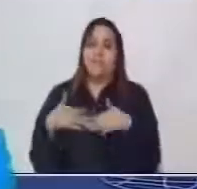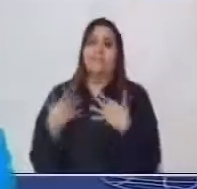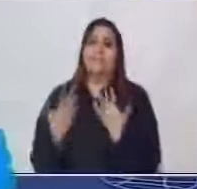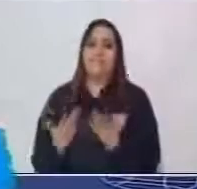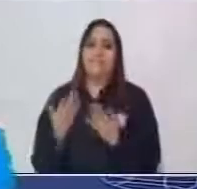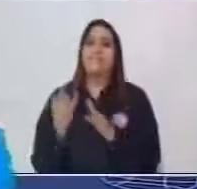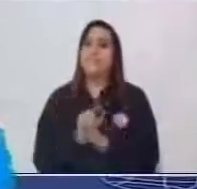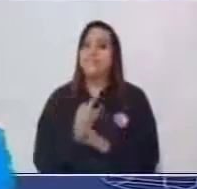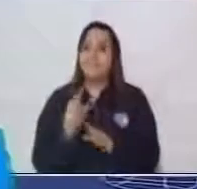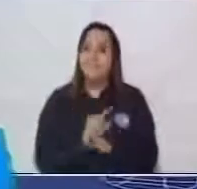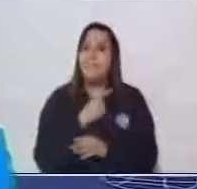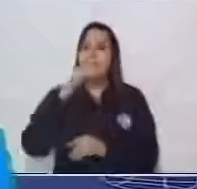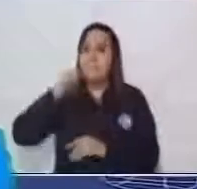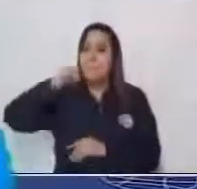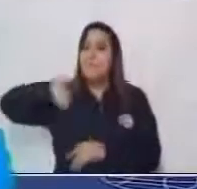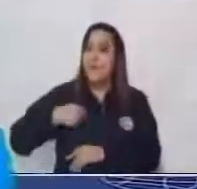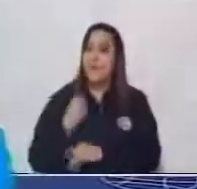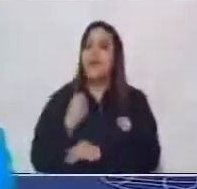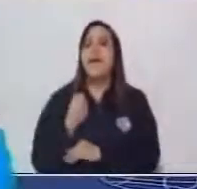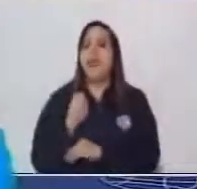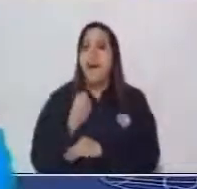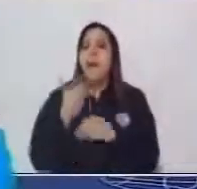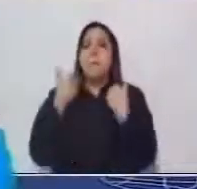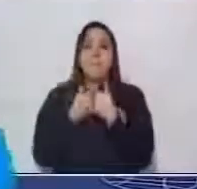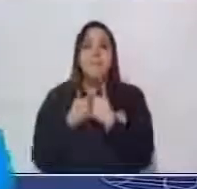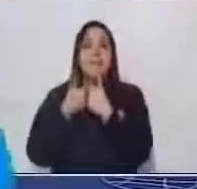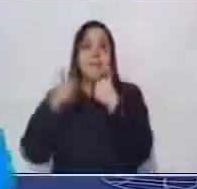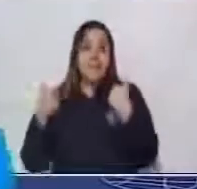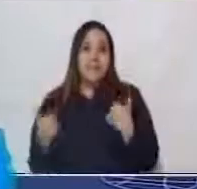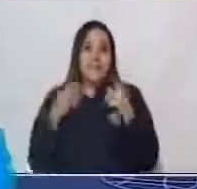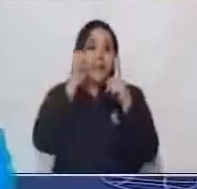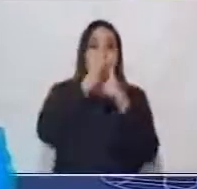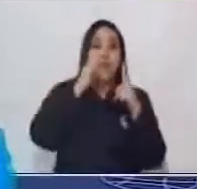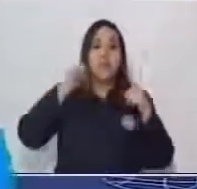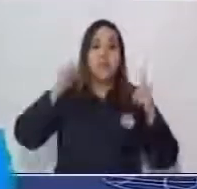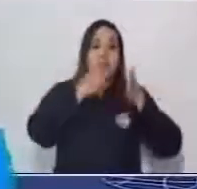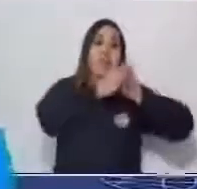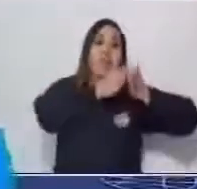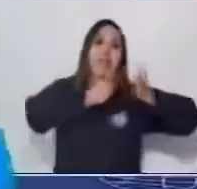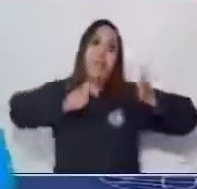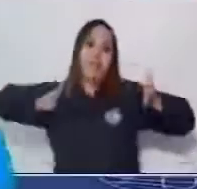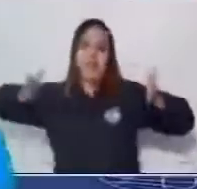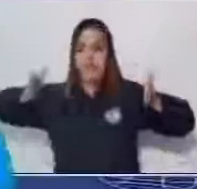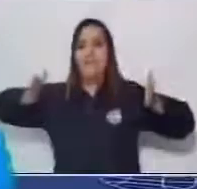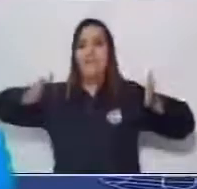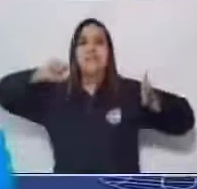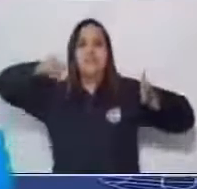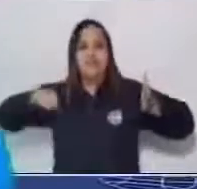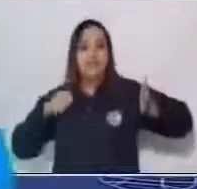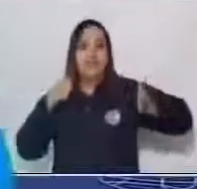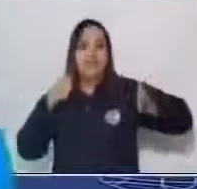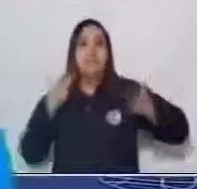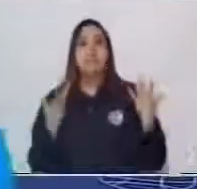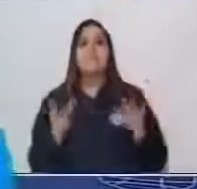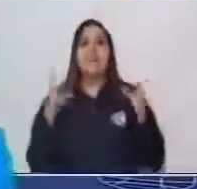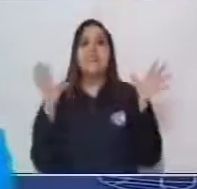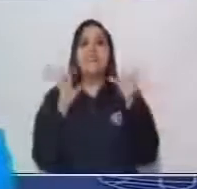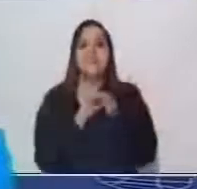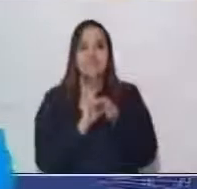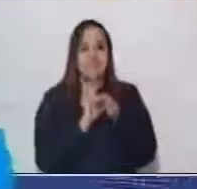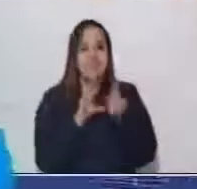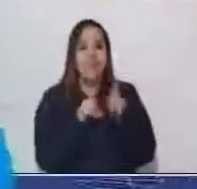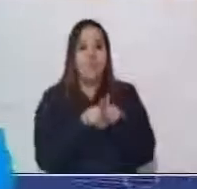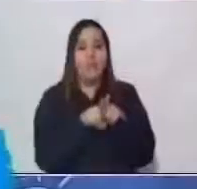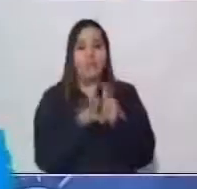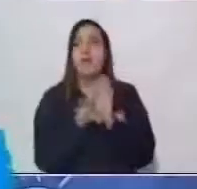utilizar el punto y coma? Para separar oraciones largas y complejas, es decir, las compuestas. Estaba hablando